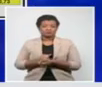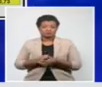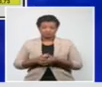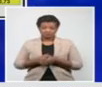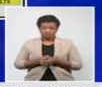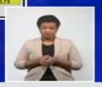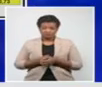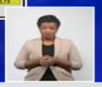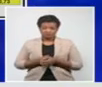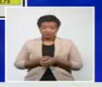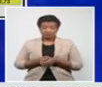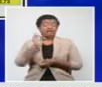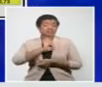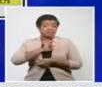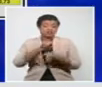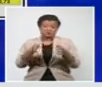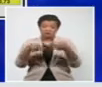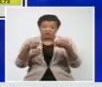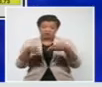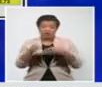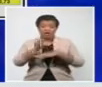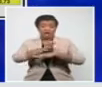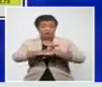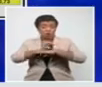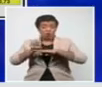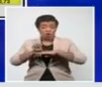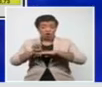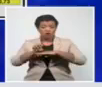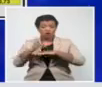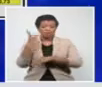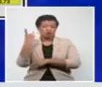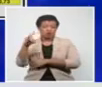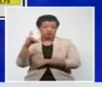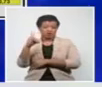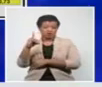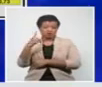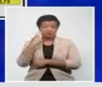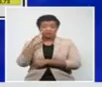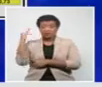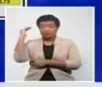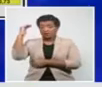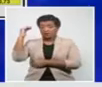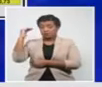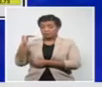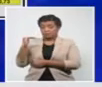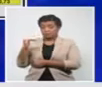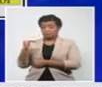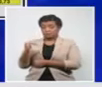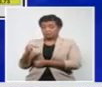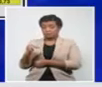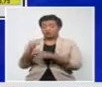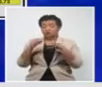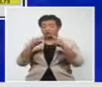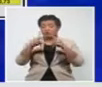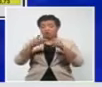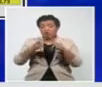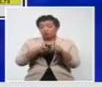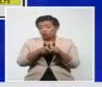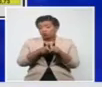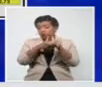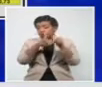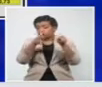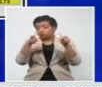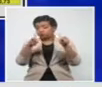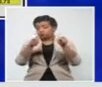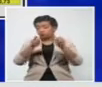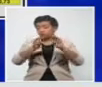Panamá, Ecuador y Bolivia. Ese es el orden que aparece ahí, con cifras elevadas, todos de Estados